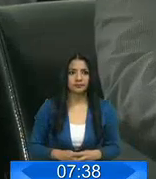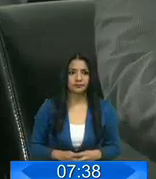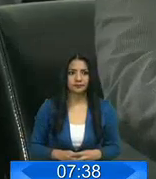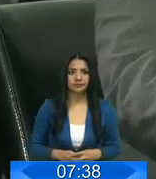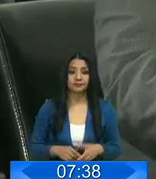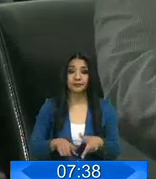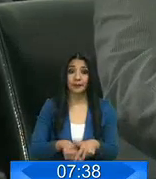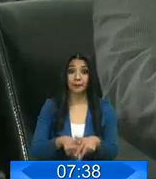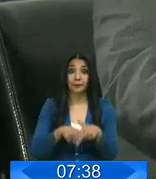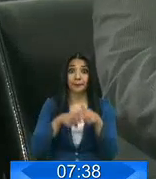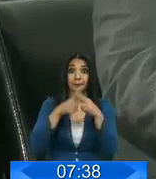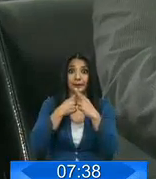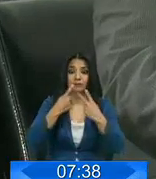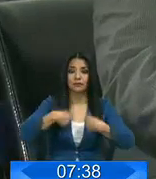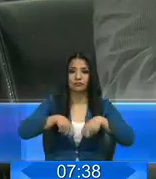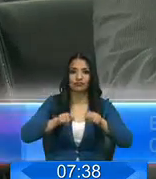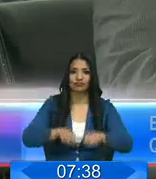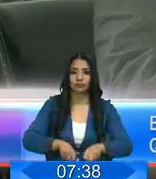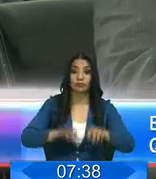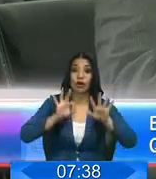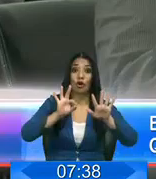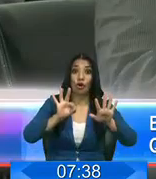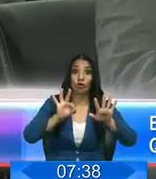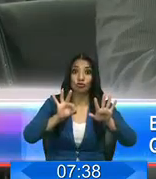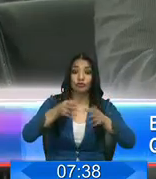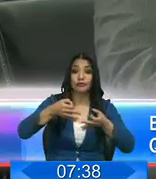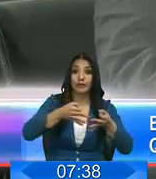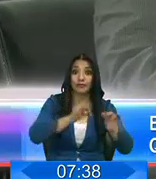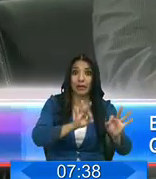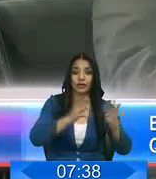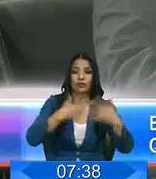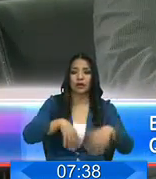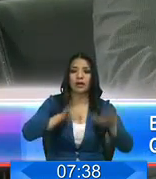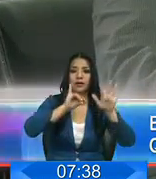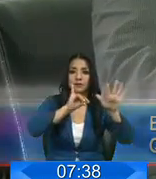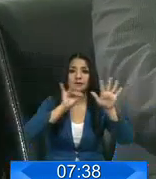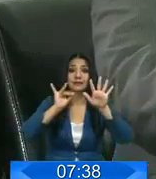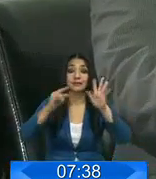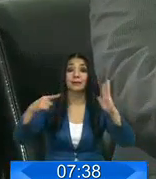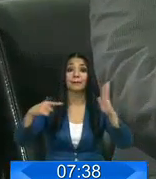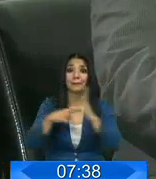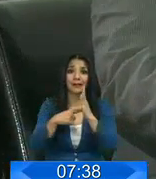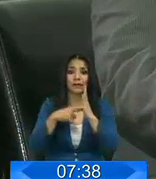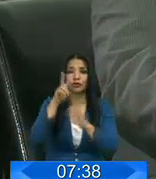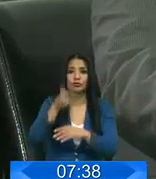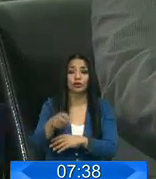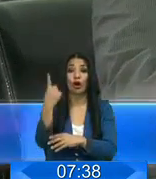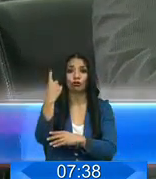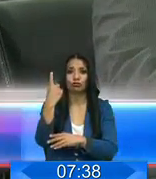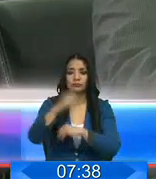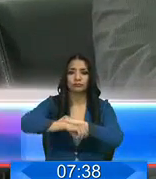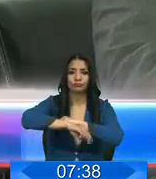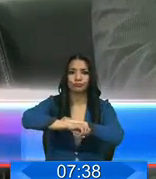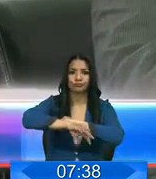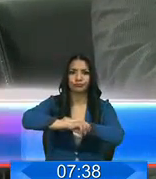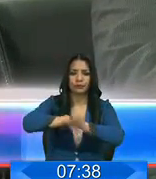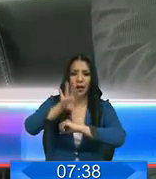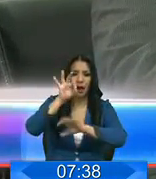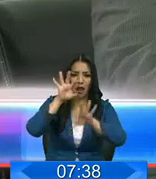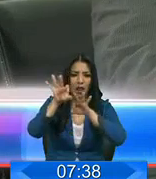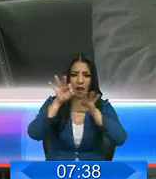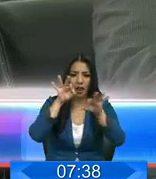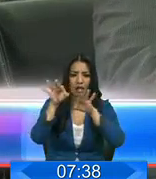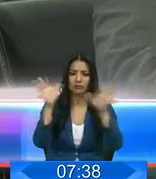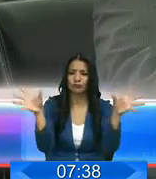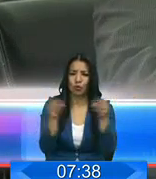del contrato, que es el 8 del presente mes, tenemos 67.811 comerciales que han sido detectados por la plataforma,